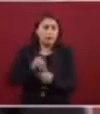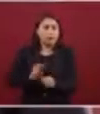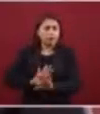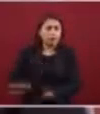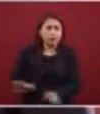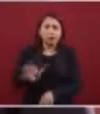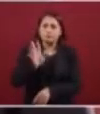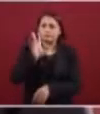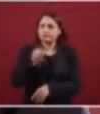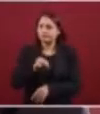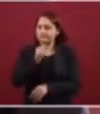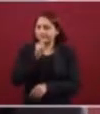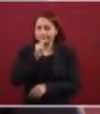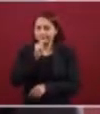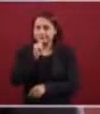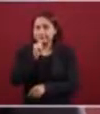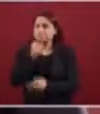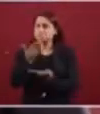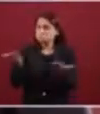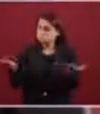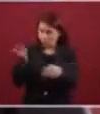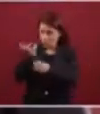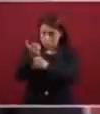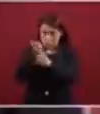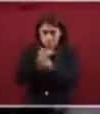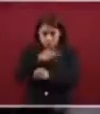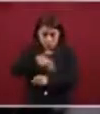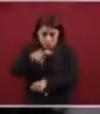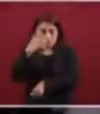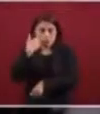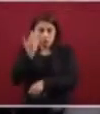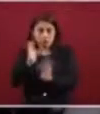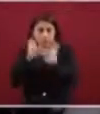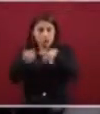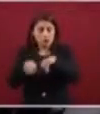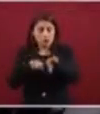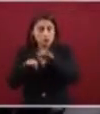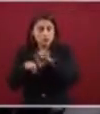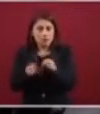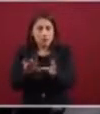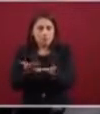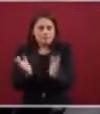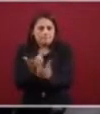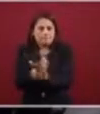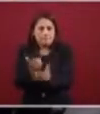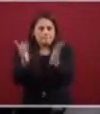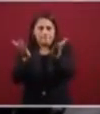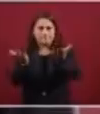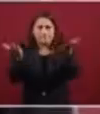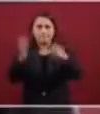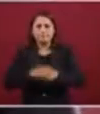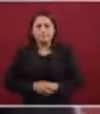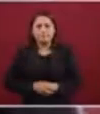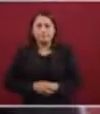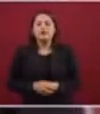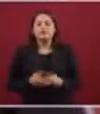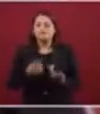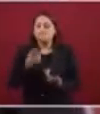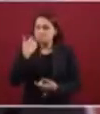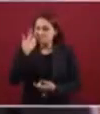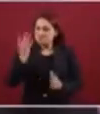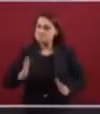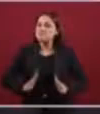que tengan intención, deseo de participar y de gozar, porque